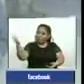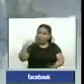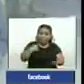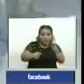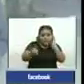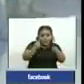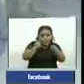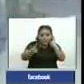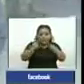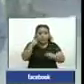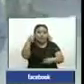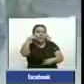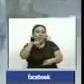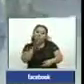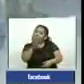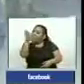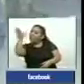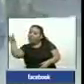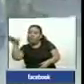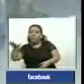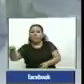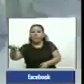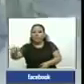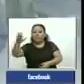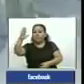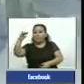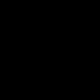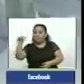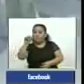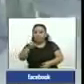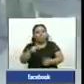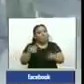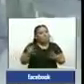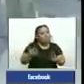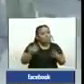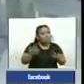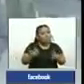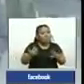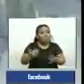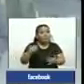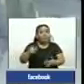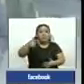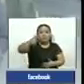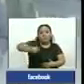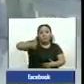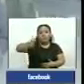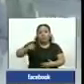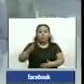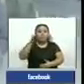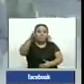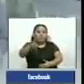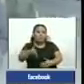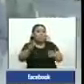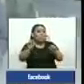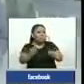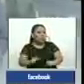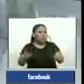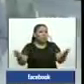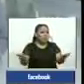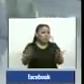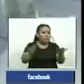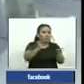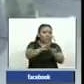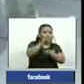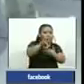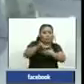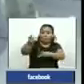hizo el presidente de la República, Nayib Bukele, a este país y ellos esperan que en los próximos meses poder llevar a cabo proyectos